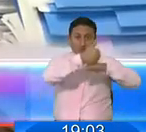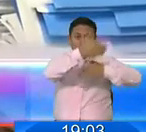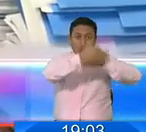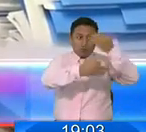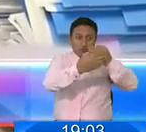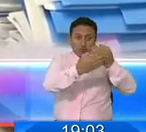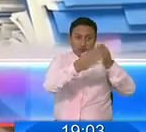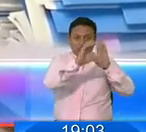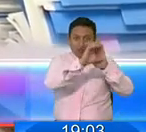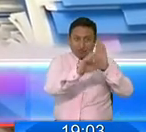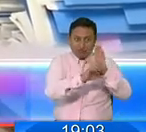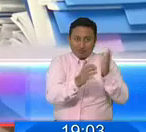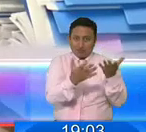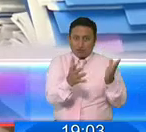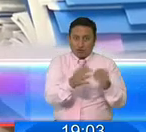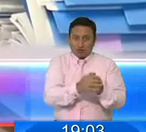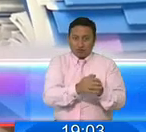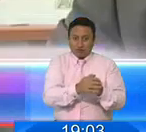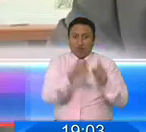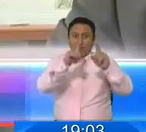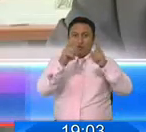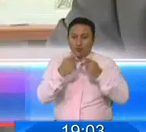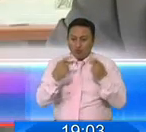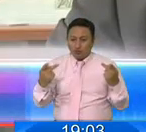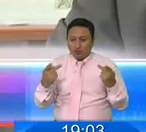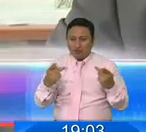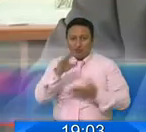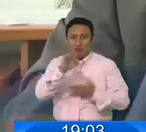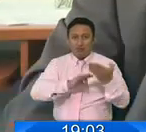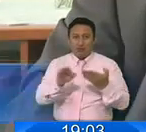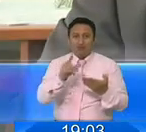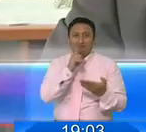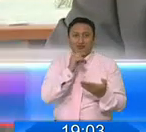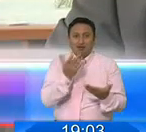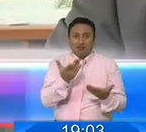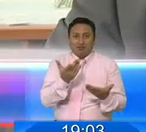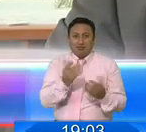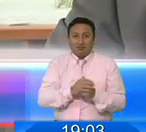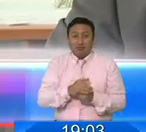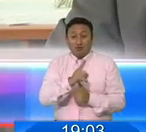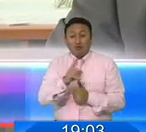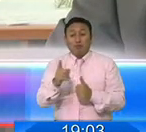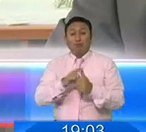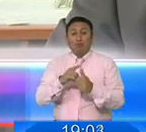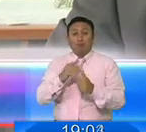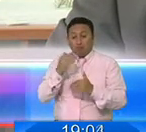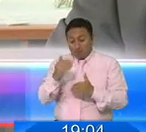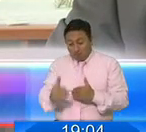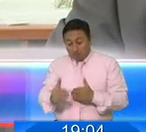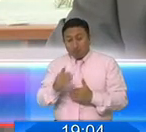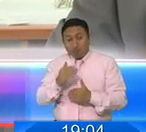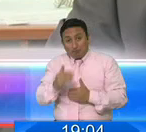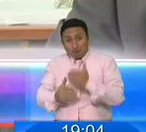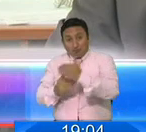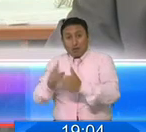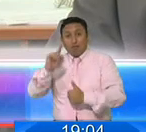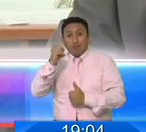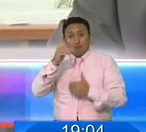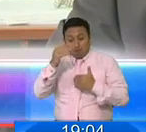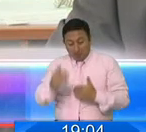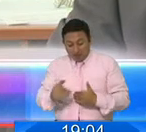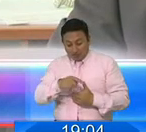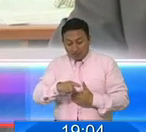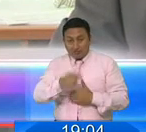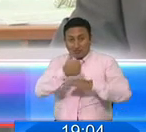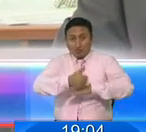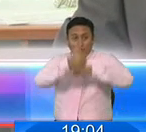para probar o no la consulta entonces tendríamos que denominar en primer lugar una corte constitucional a efectos de que se